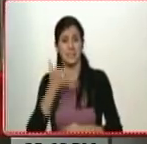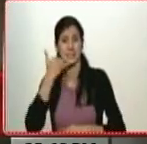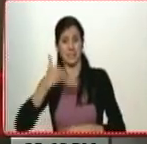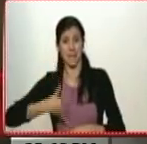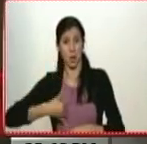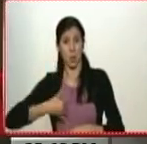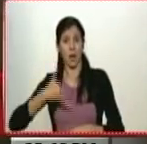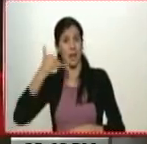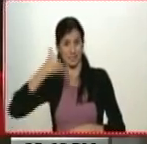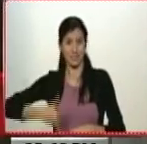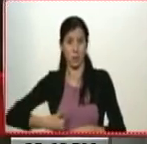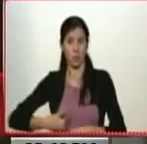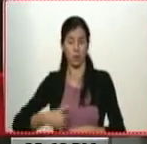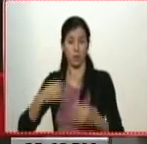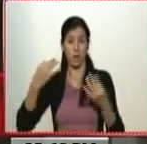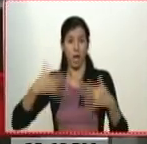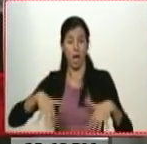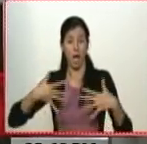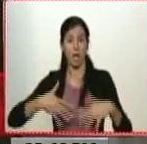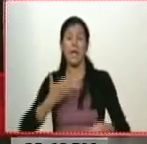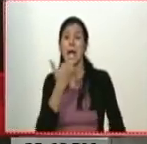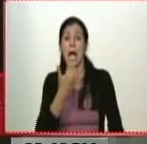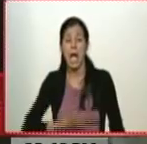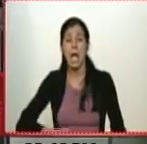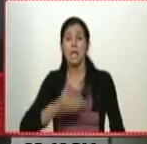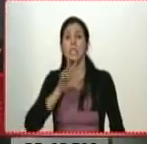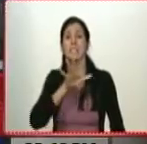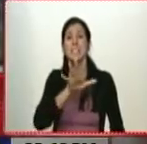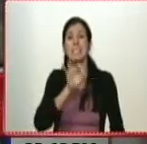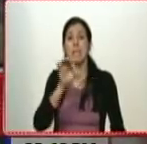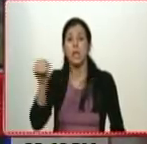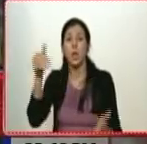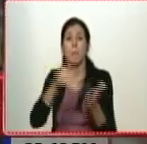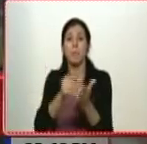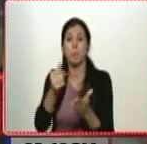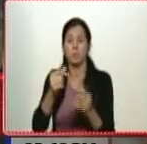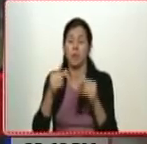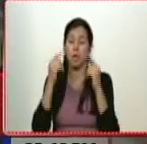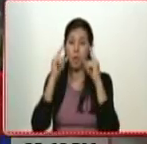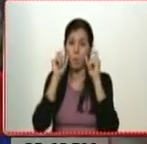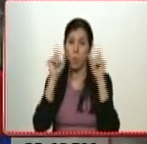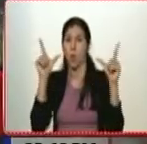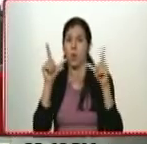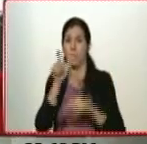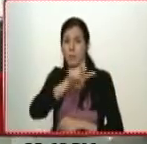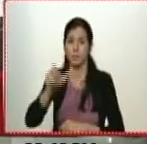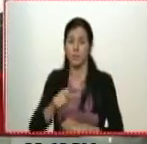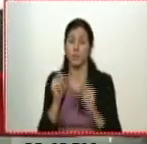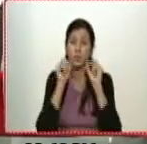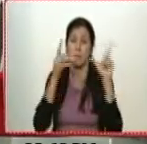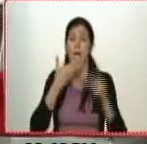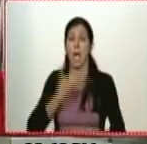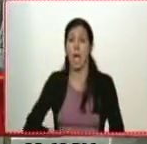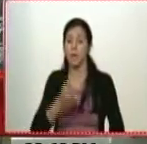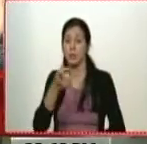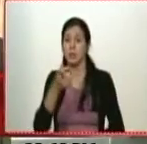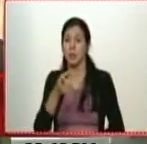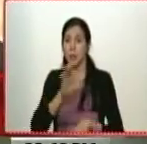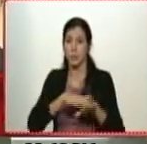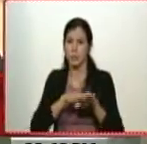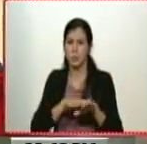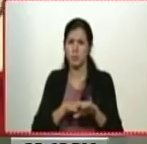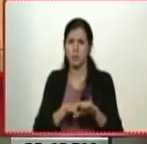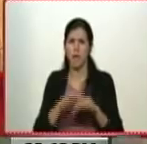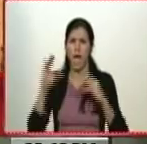suene alarmante, cueste hasta 500 mil bolívares. Es motivo de indignación para los citadinos al verse envueltos en una